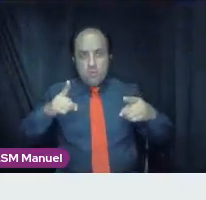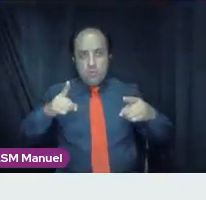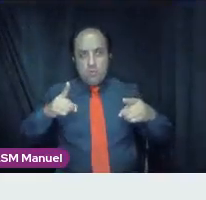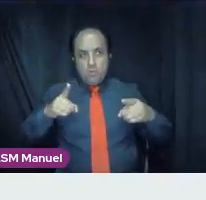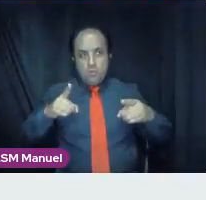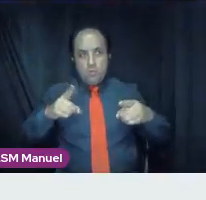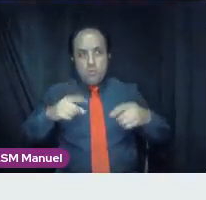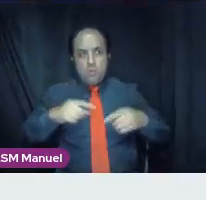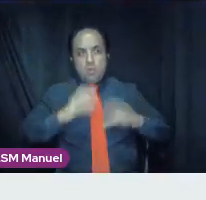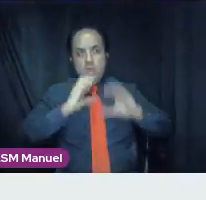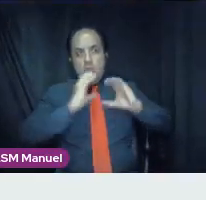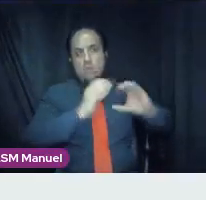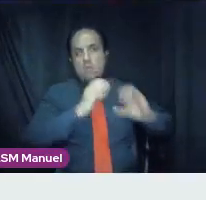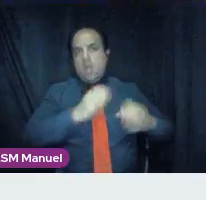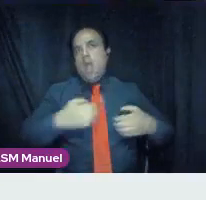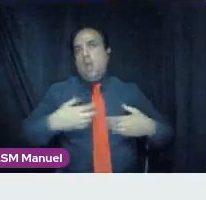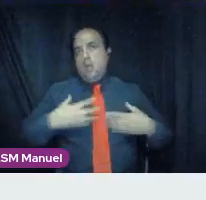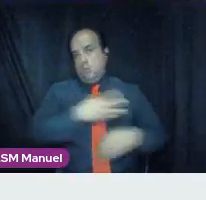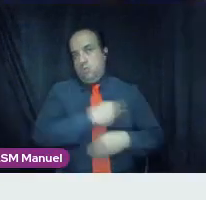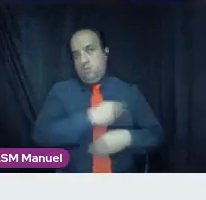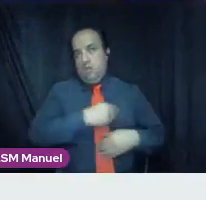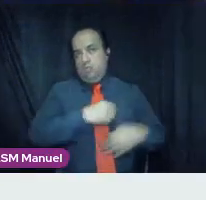de los hijos, ¿no?